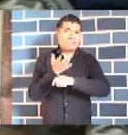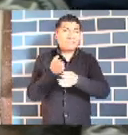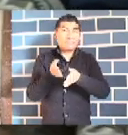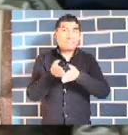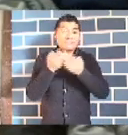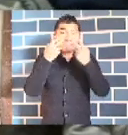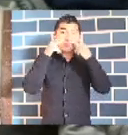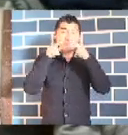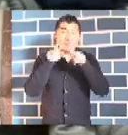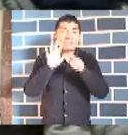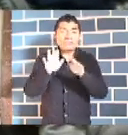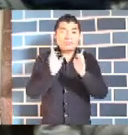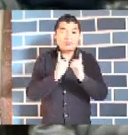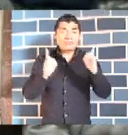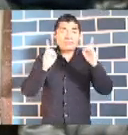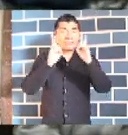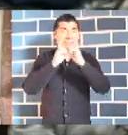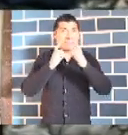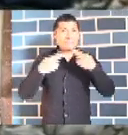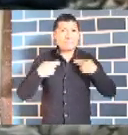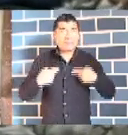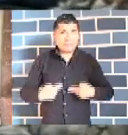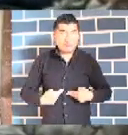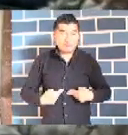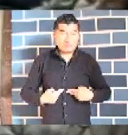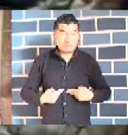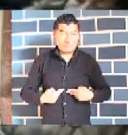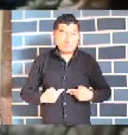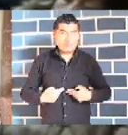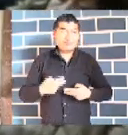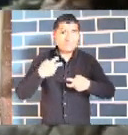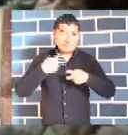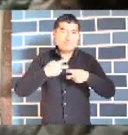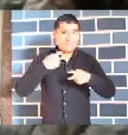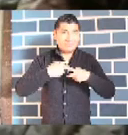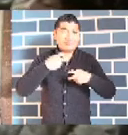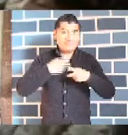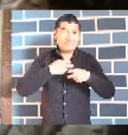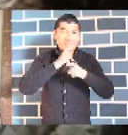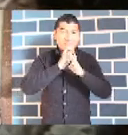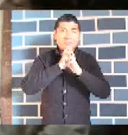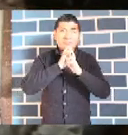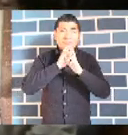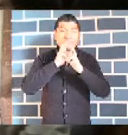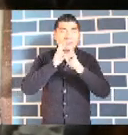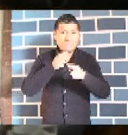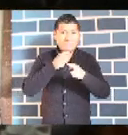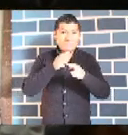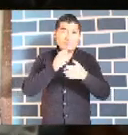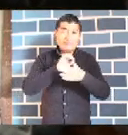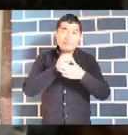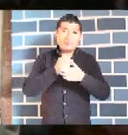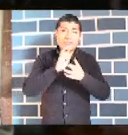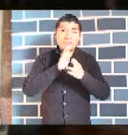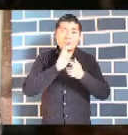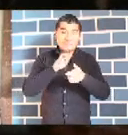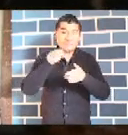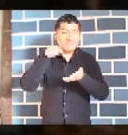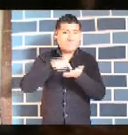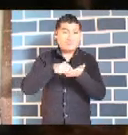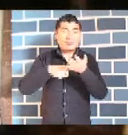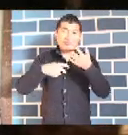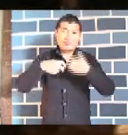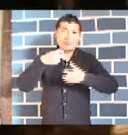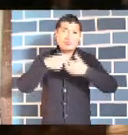de su dignidad humana difícil responder o responder a este problema